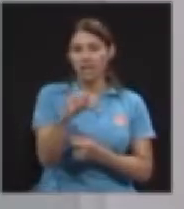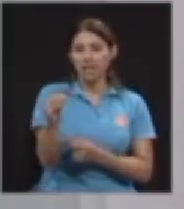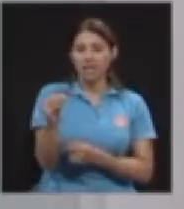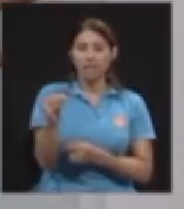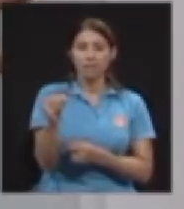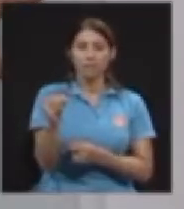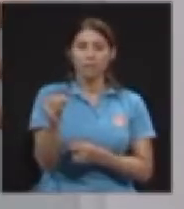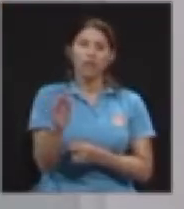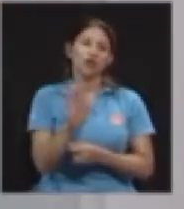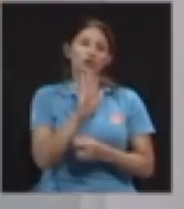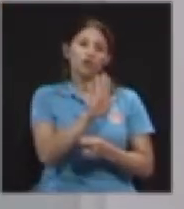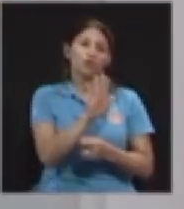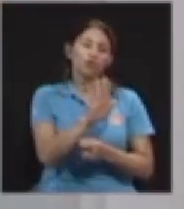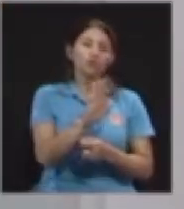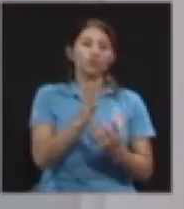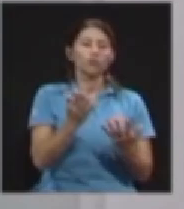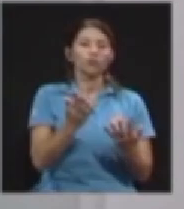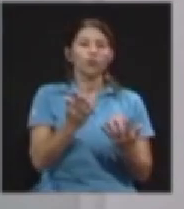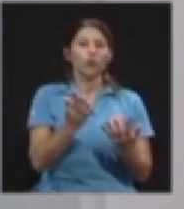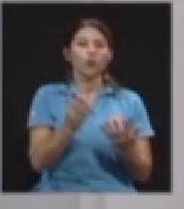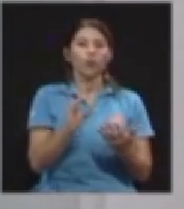colaboradores de don Edgar y el Consejo